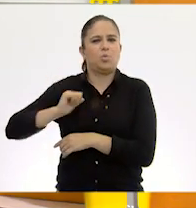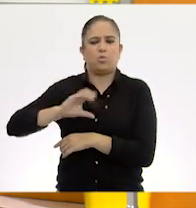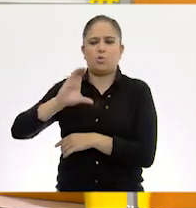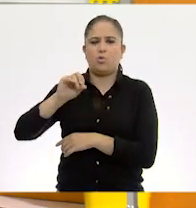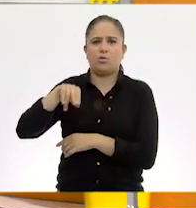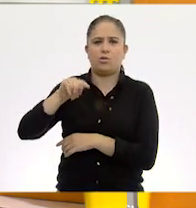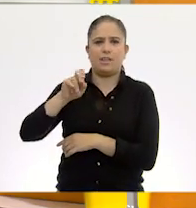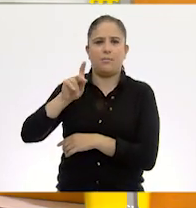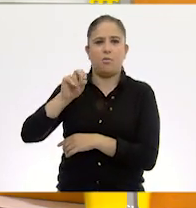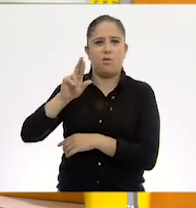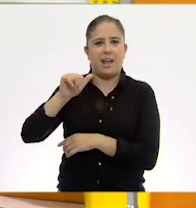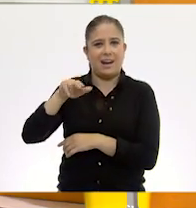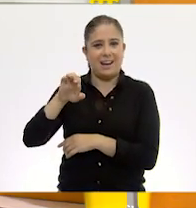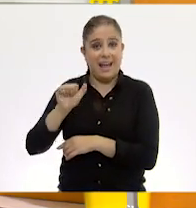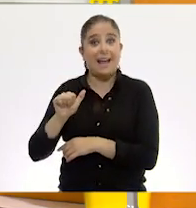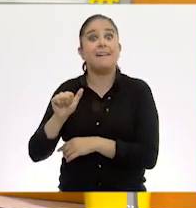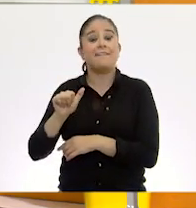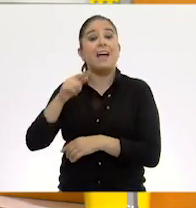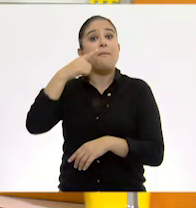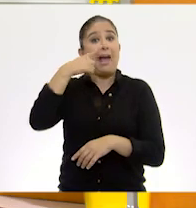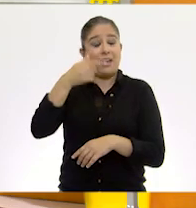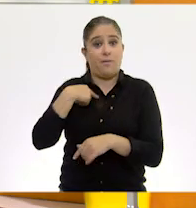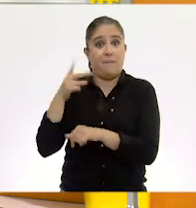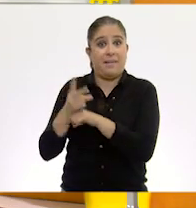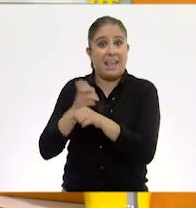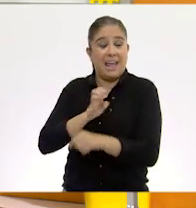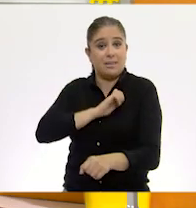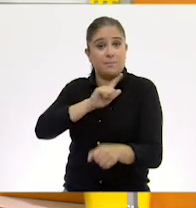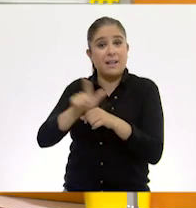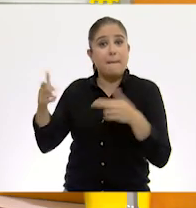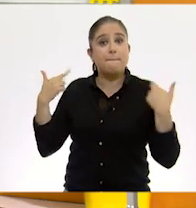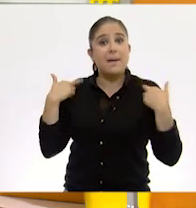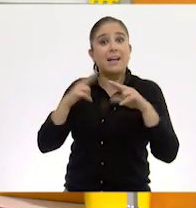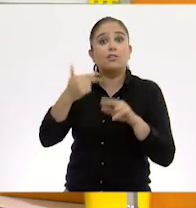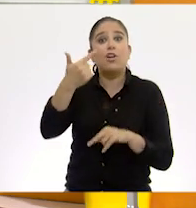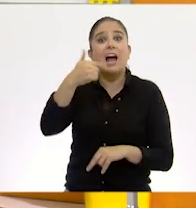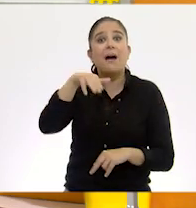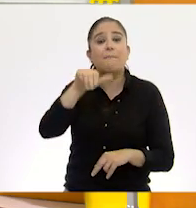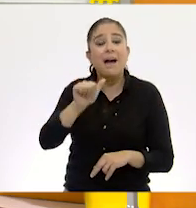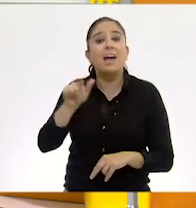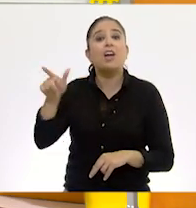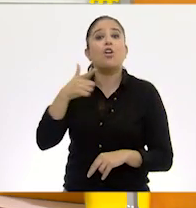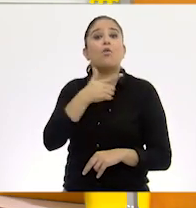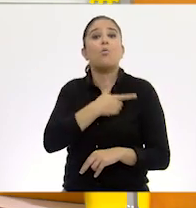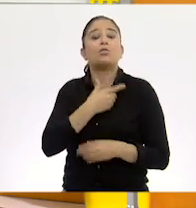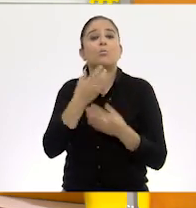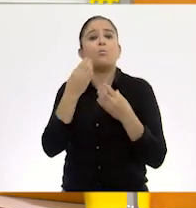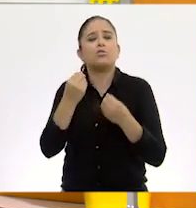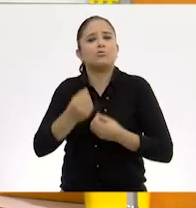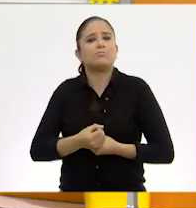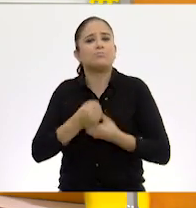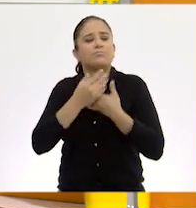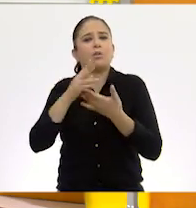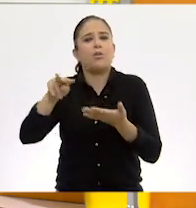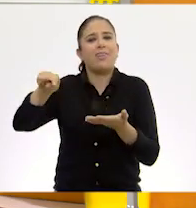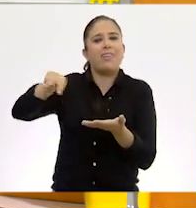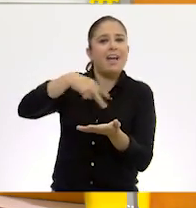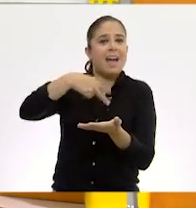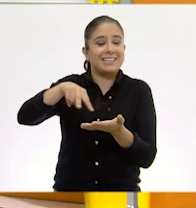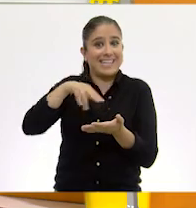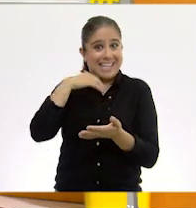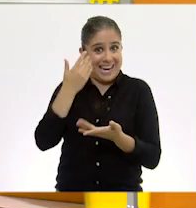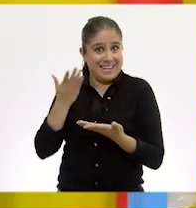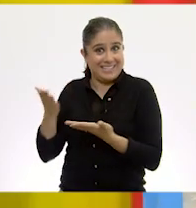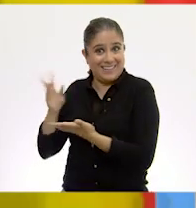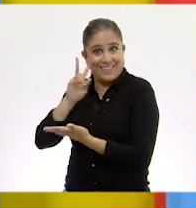contemporánea. Y bueno, hoy tengo un invitado también especial, ¿sí?, que es el profesor Gama, que le gusta mucho también estas expresiones de danza. ¿Te parece si lo